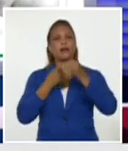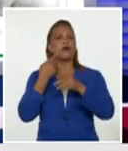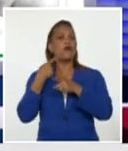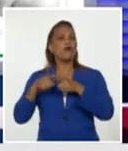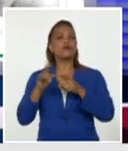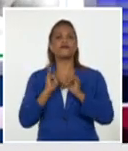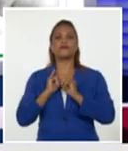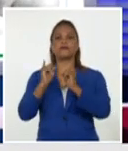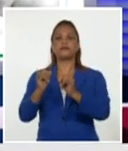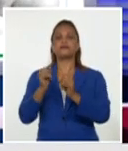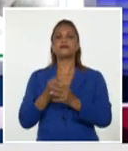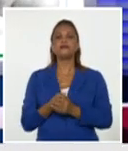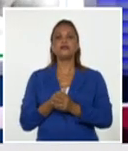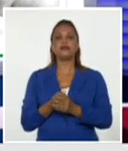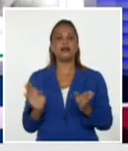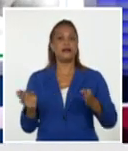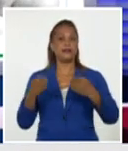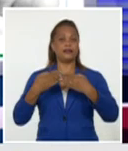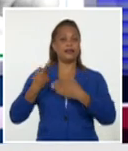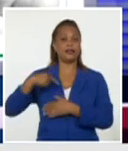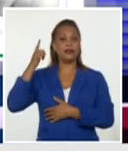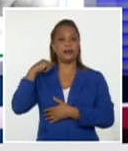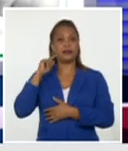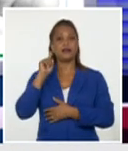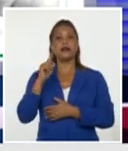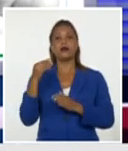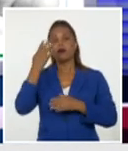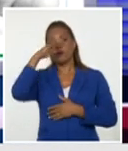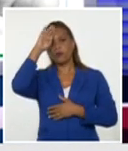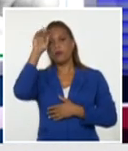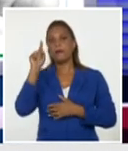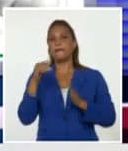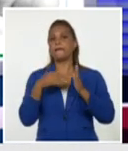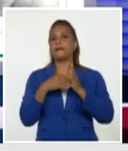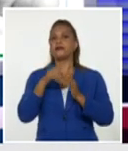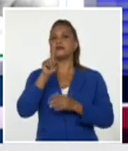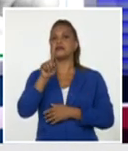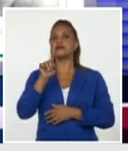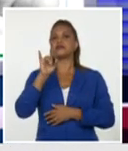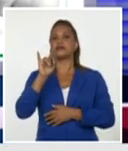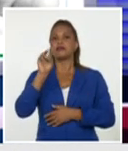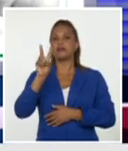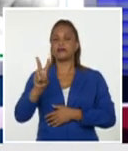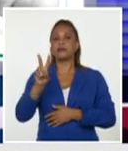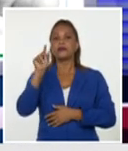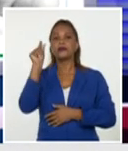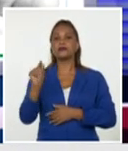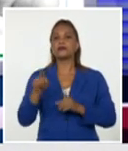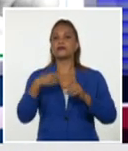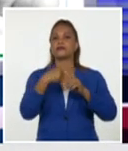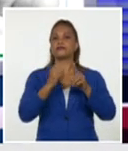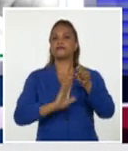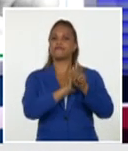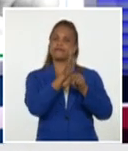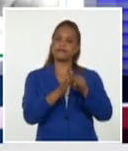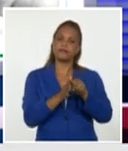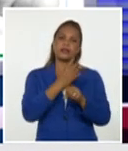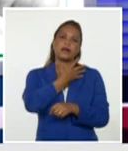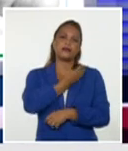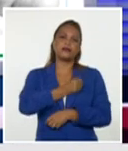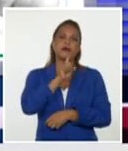ayer, La Nación reporta 1.162 nuevos enfermos con COVID-19 y lamentablemente